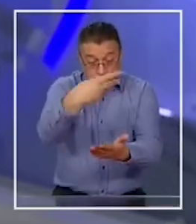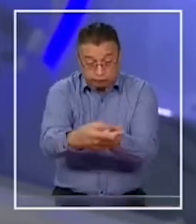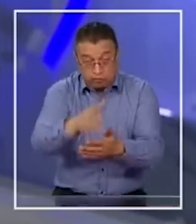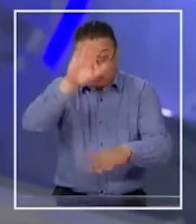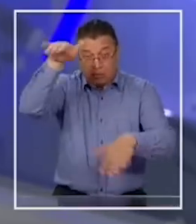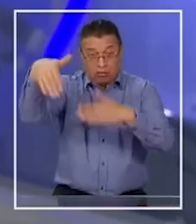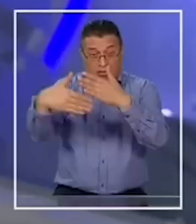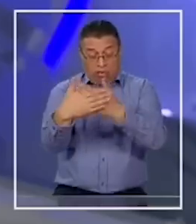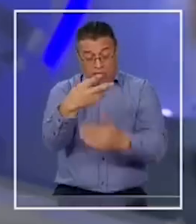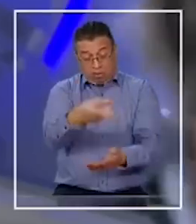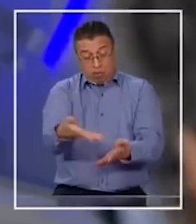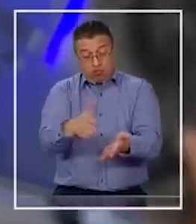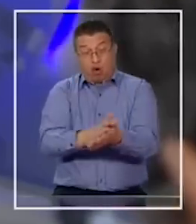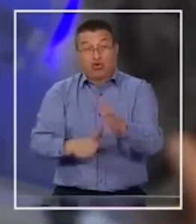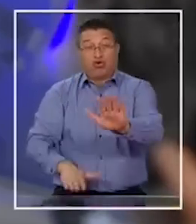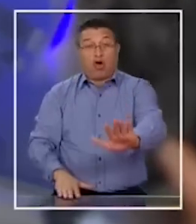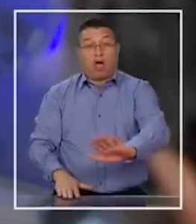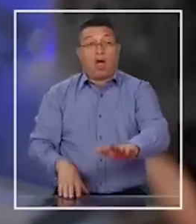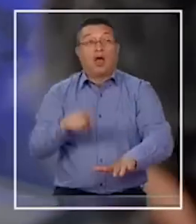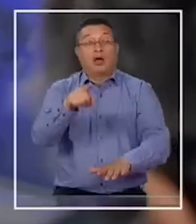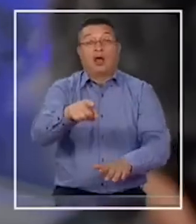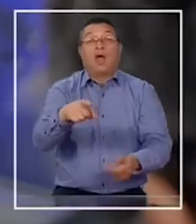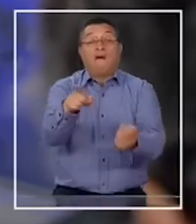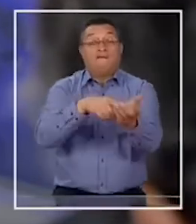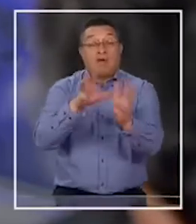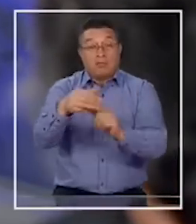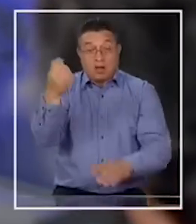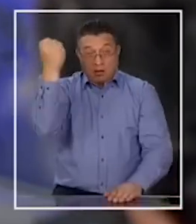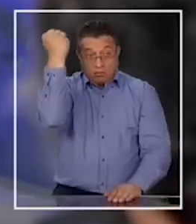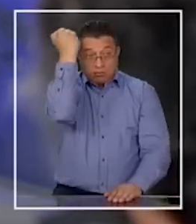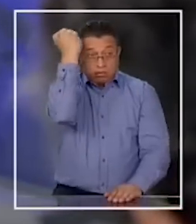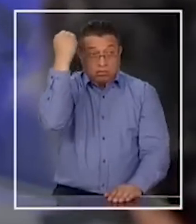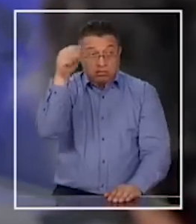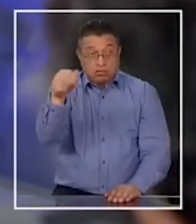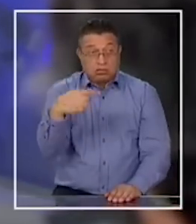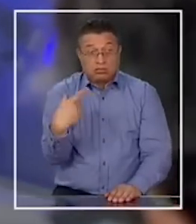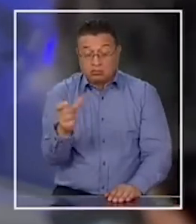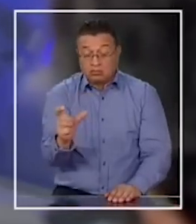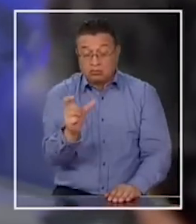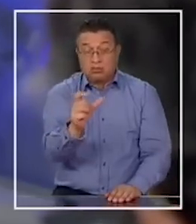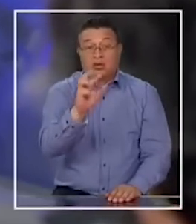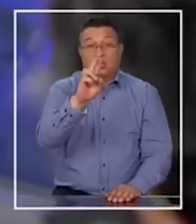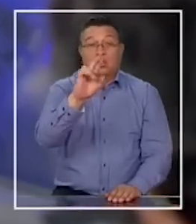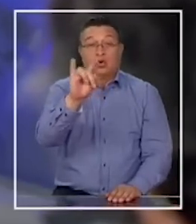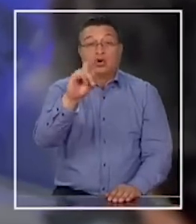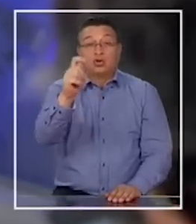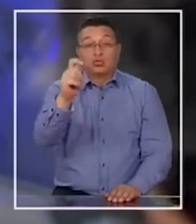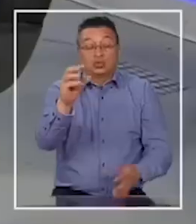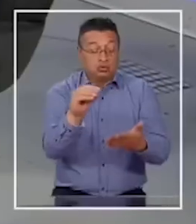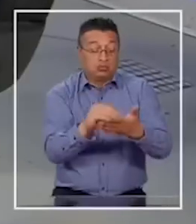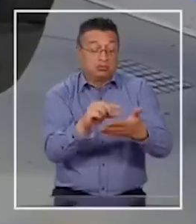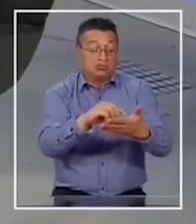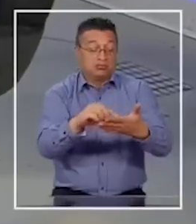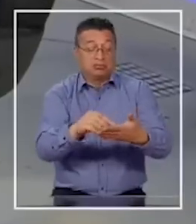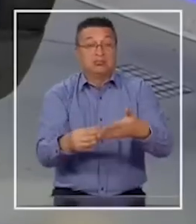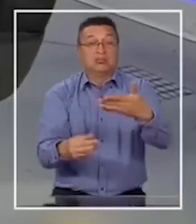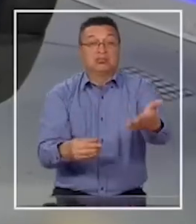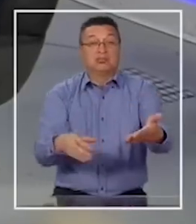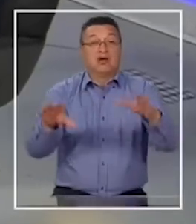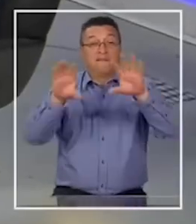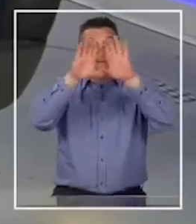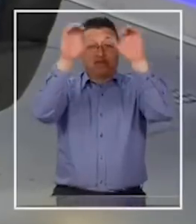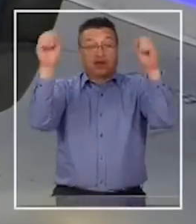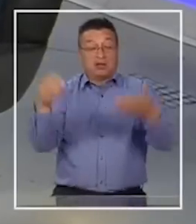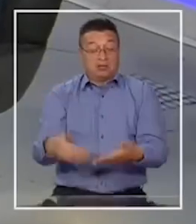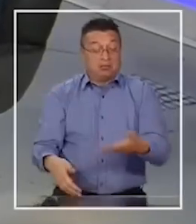pavimento toda la noche lo que le quedó a su familia de recuerdo es un tarjetita de cartón que era el ruc con la causa de con la causa de la